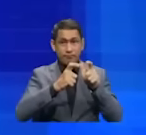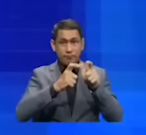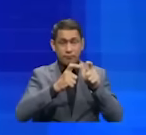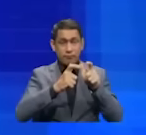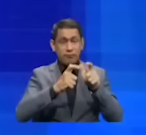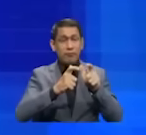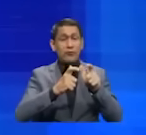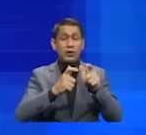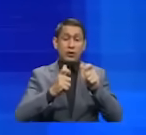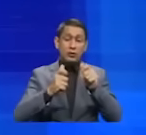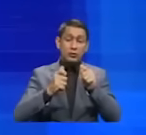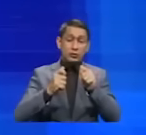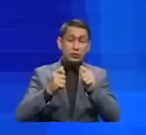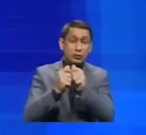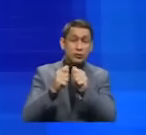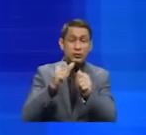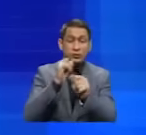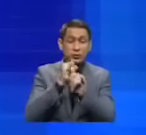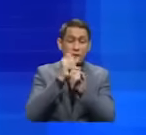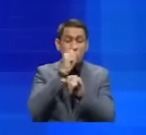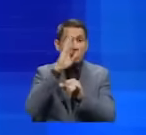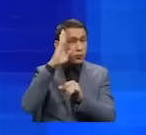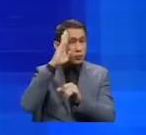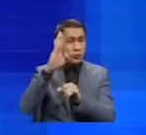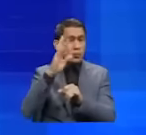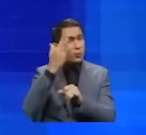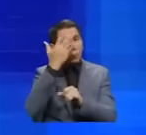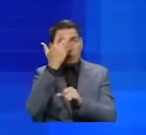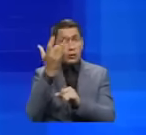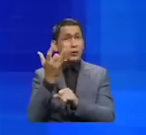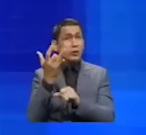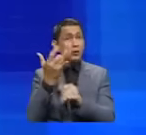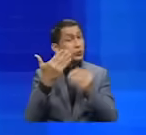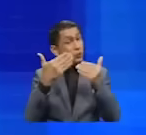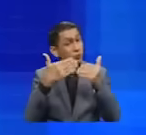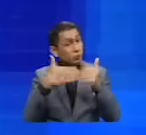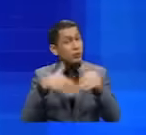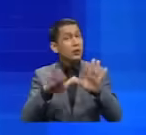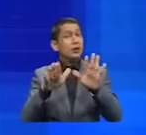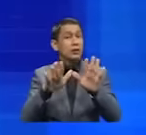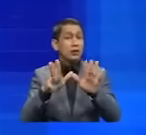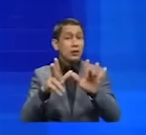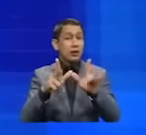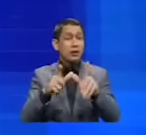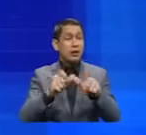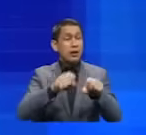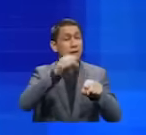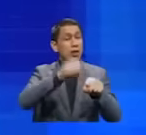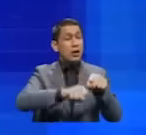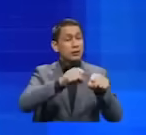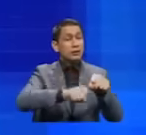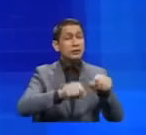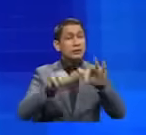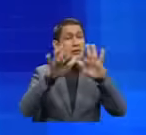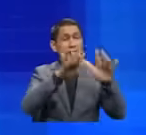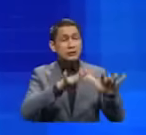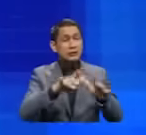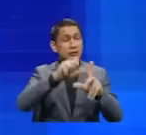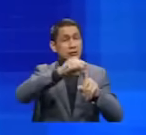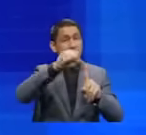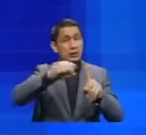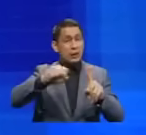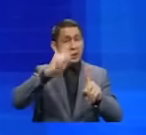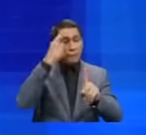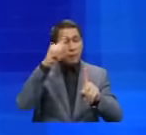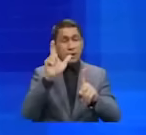Nacional de Tránsito. La razón es por una presunta violación al sistema informático para la entrega de